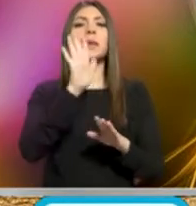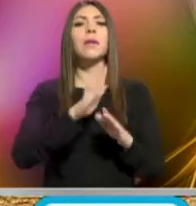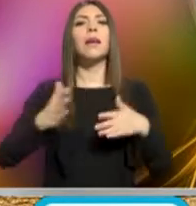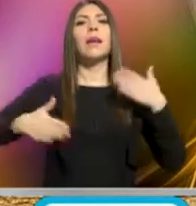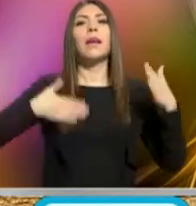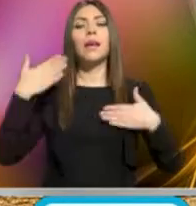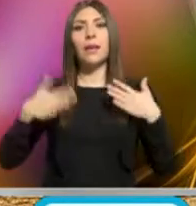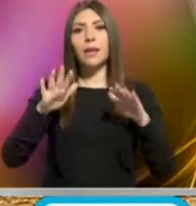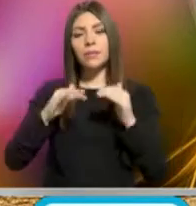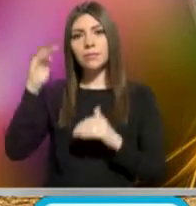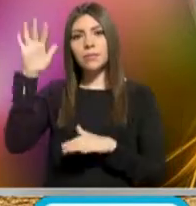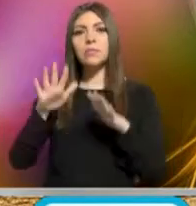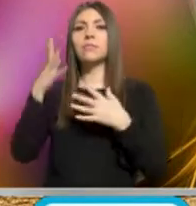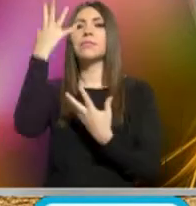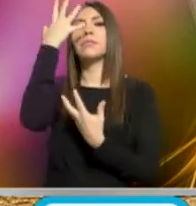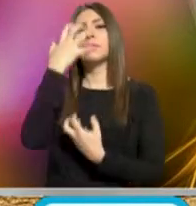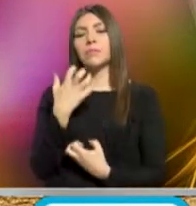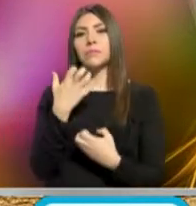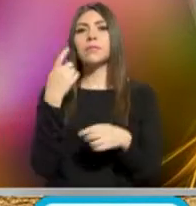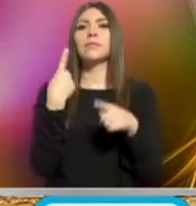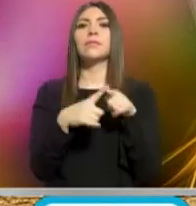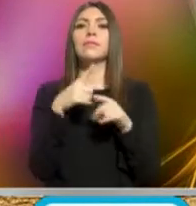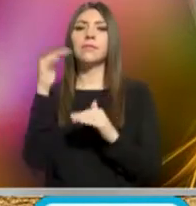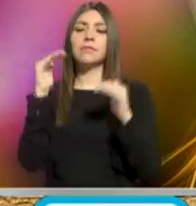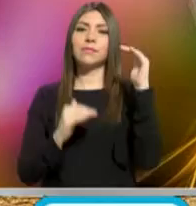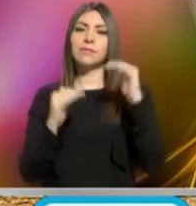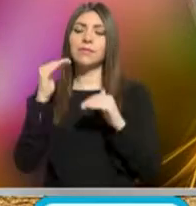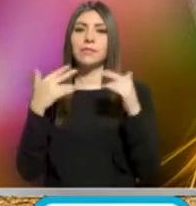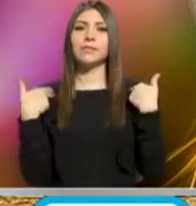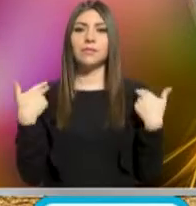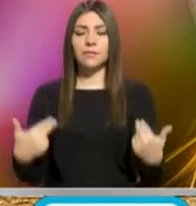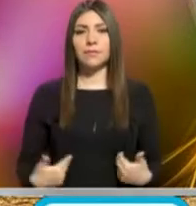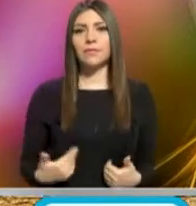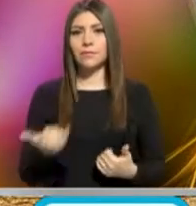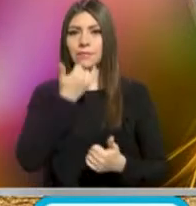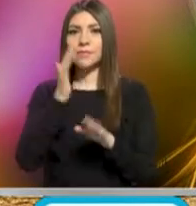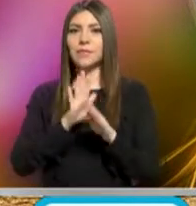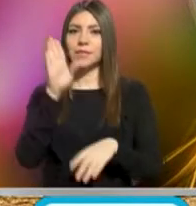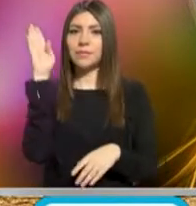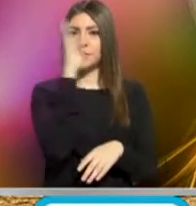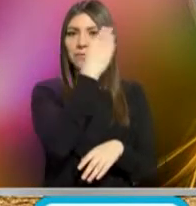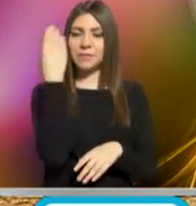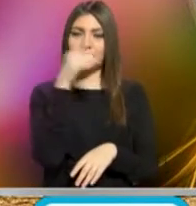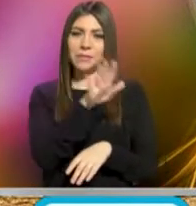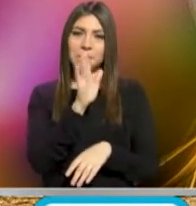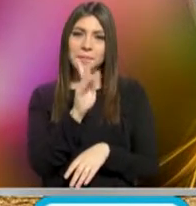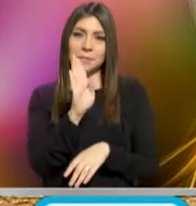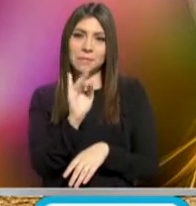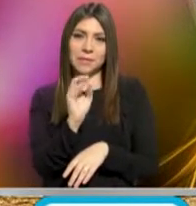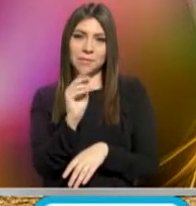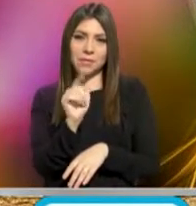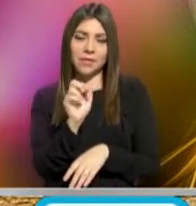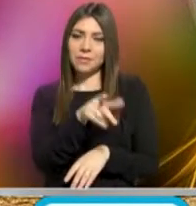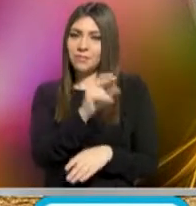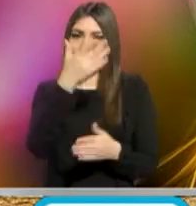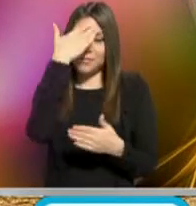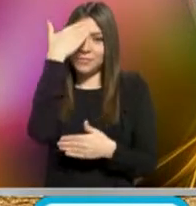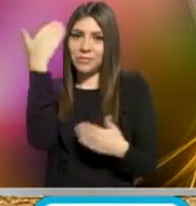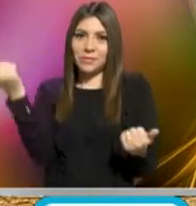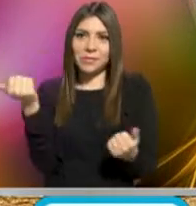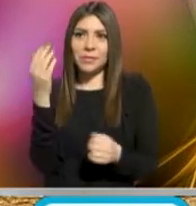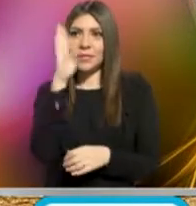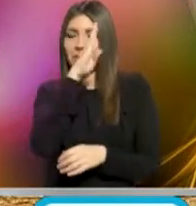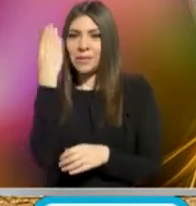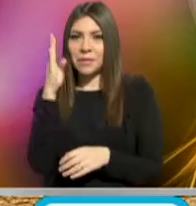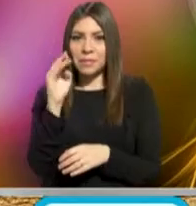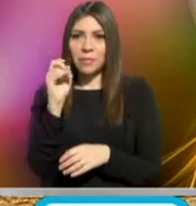tenía variaciones de humor bastante intensas y bastante ¿Era fuertes. bipolar? No sabíamos si bipolar, Llegar tripolar hasta